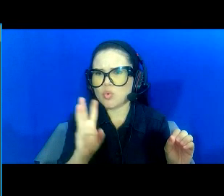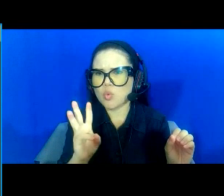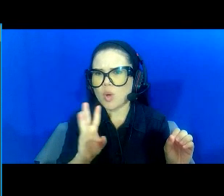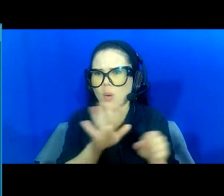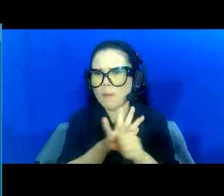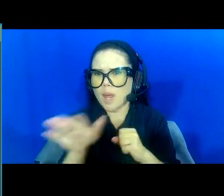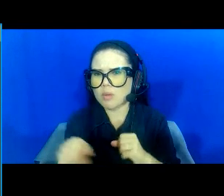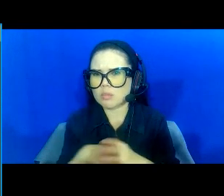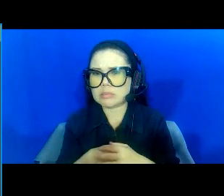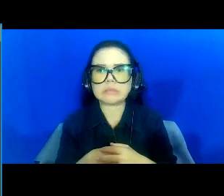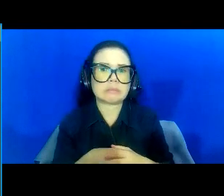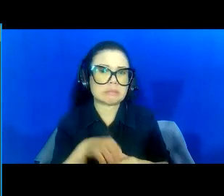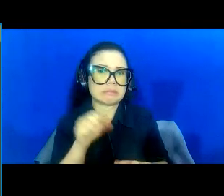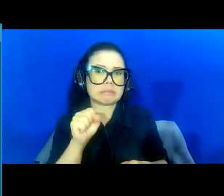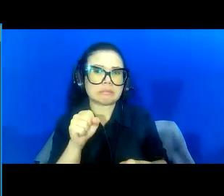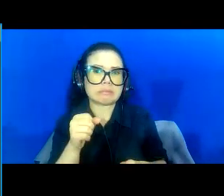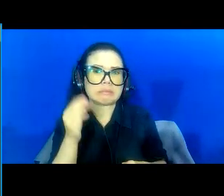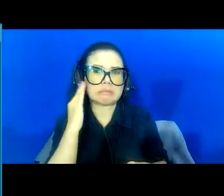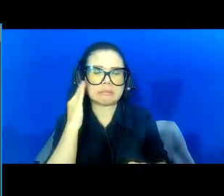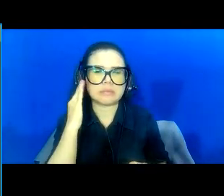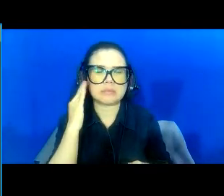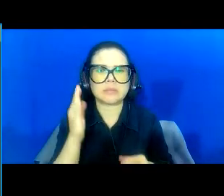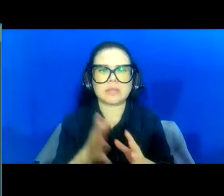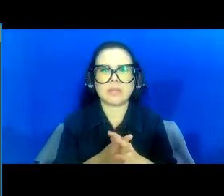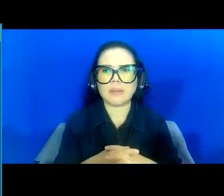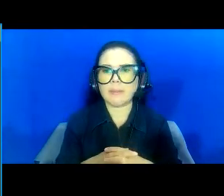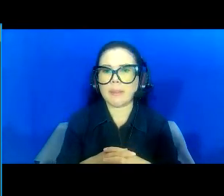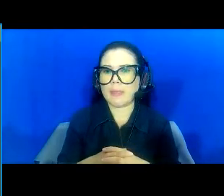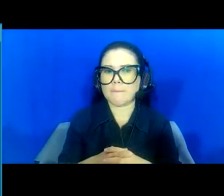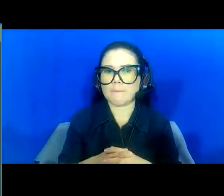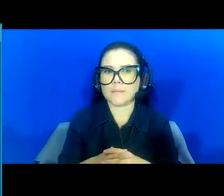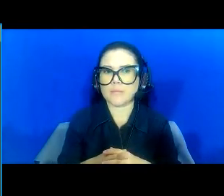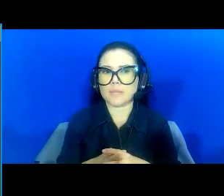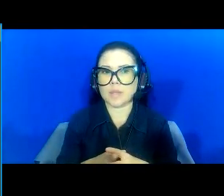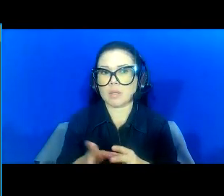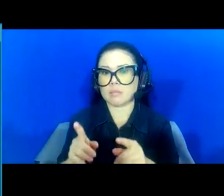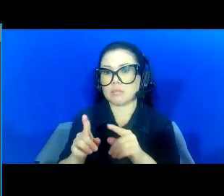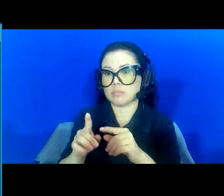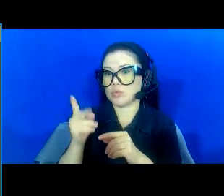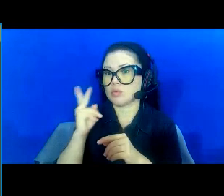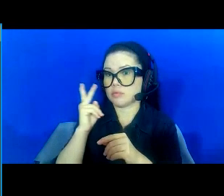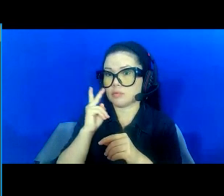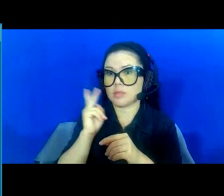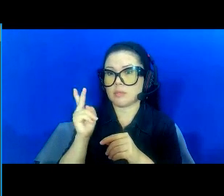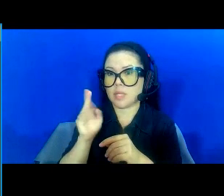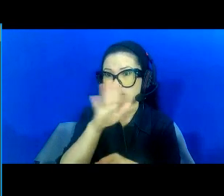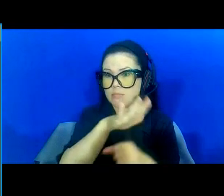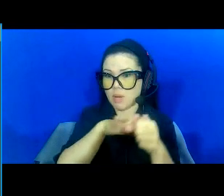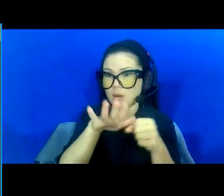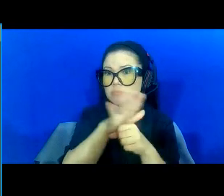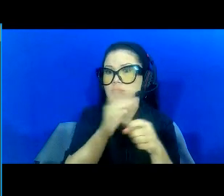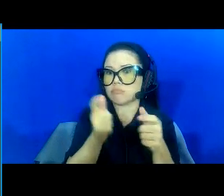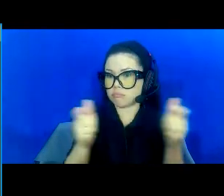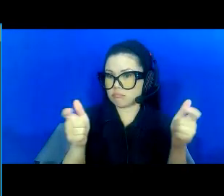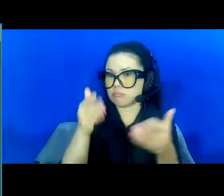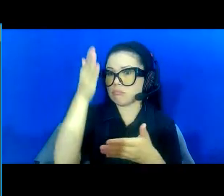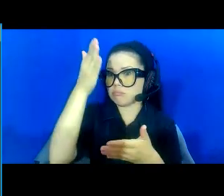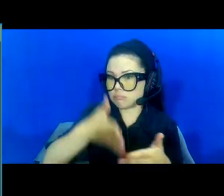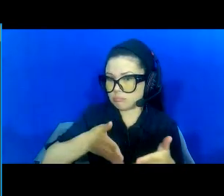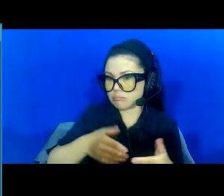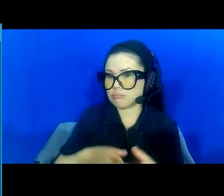con Mayagüez y esa propuesta. Pero si lo tiras bien. Pero sí. Y ahí, ¿verdad? Agarrando lo que